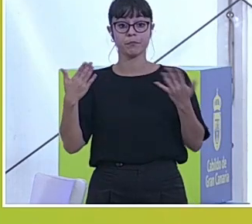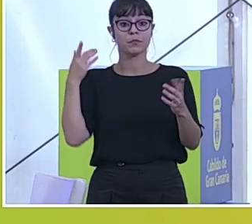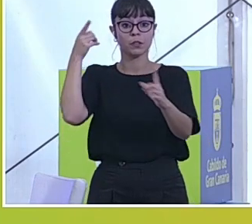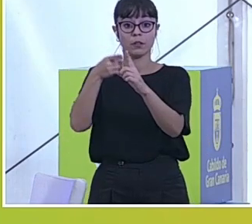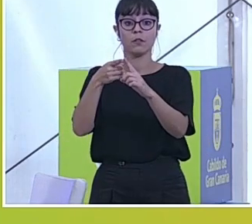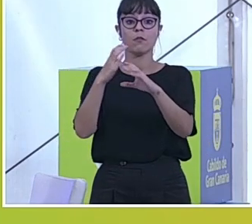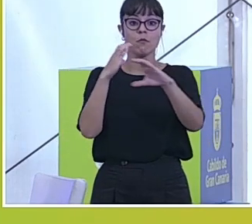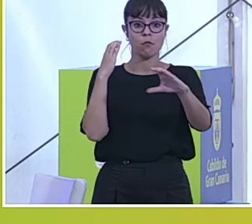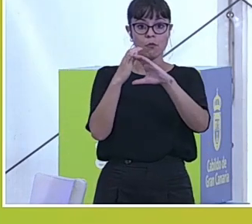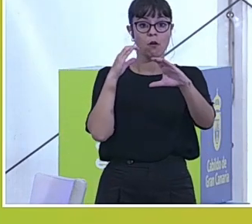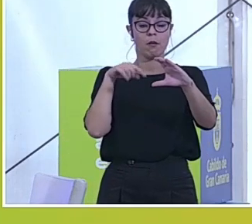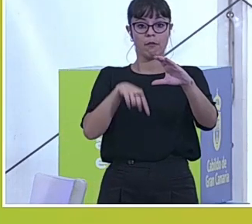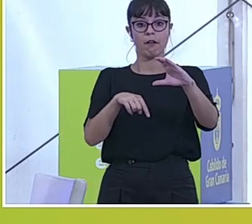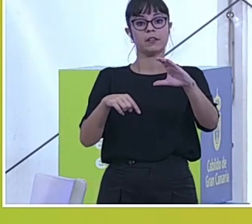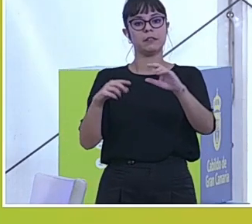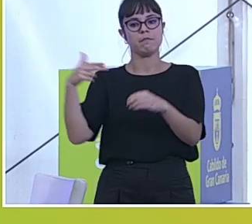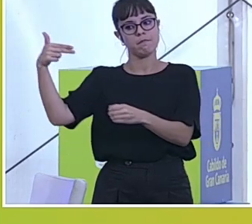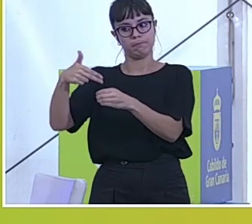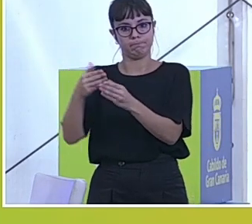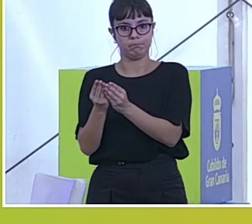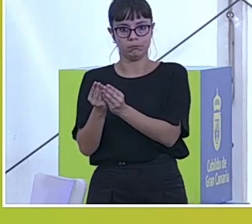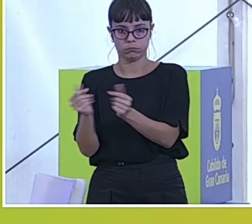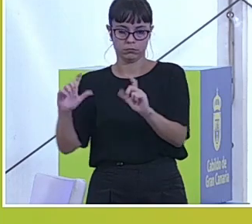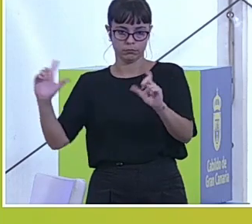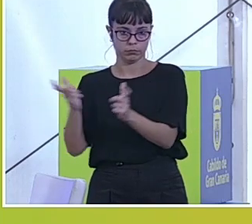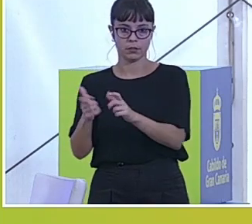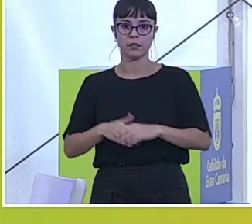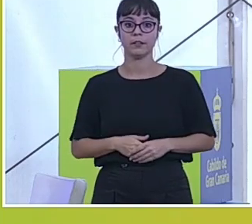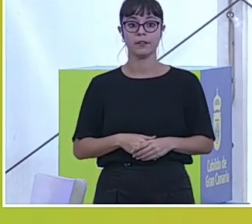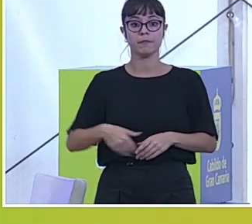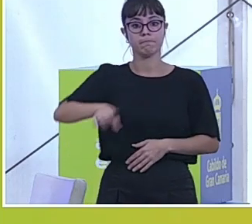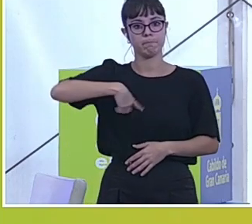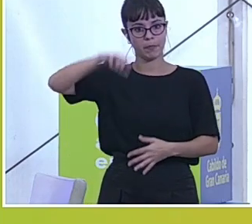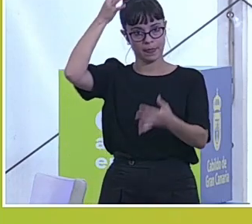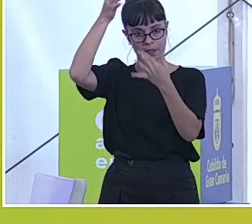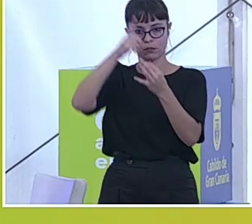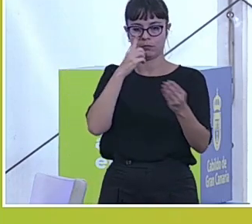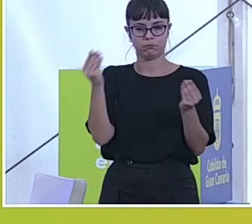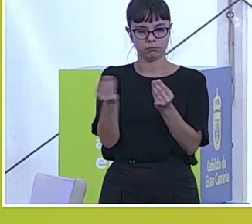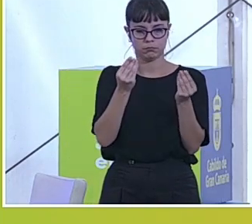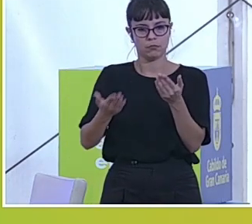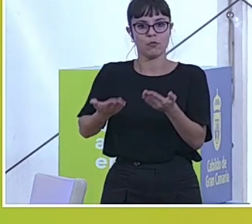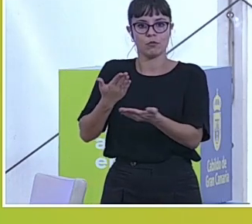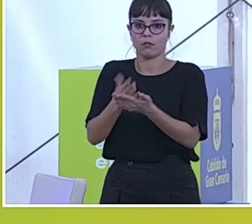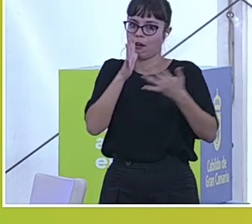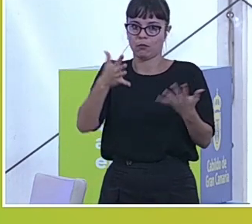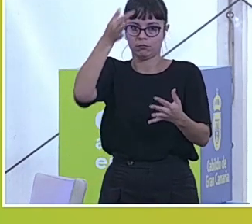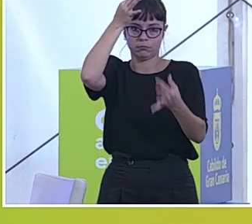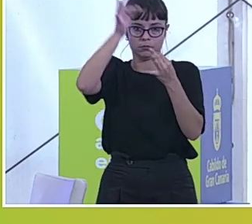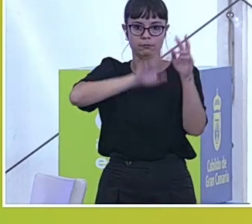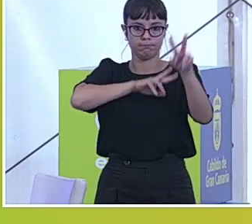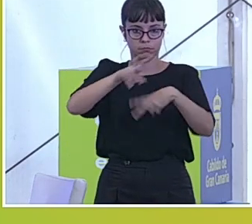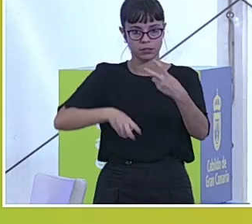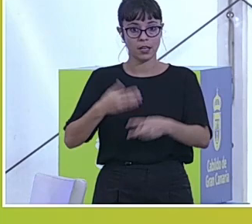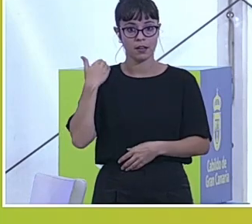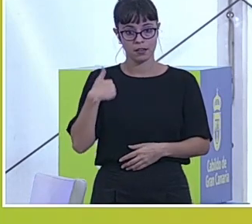aquí en Canarias. Se plantearon unos números, ahí los tienen. Esos números, digamos que ya han sido actualizados y si tienen